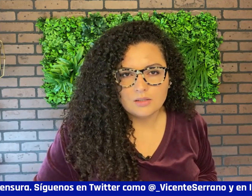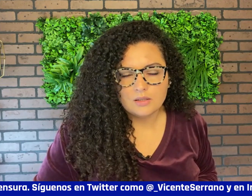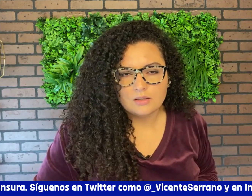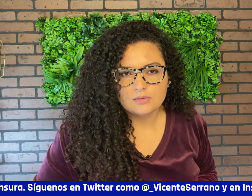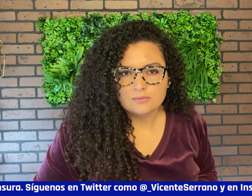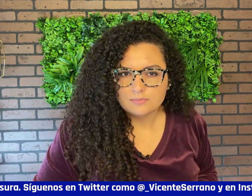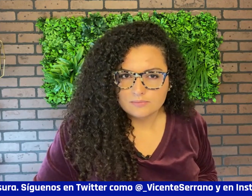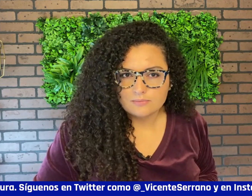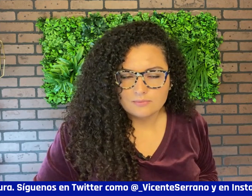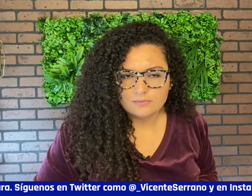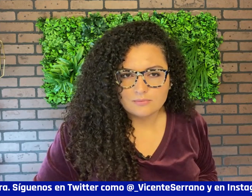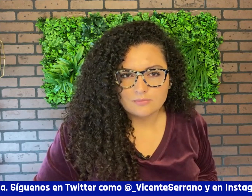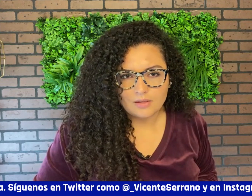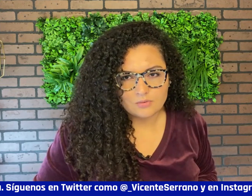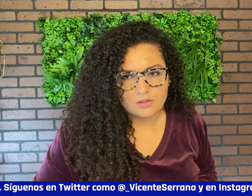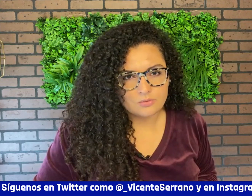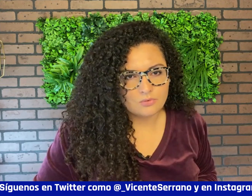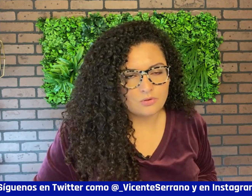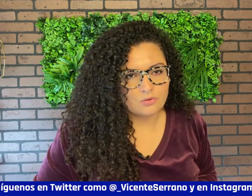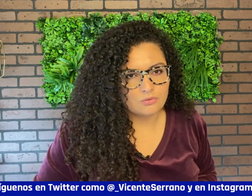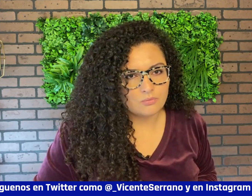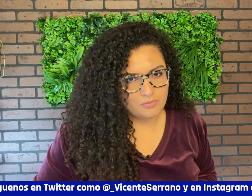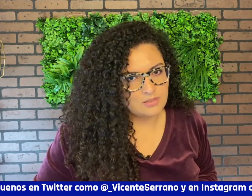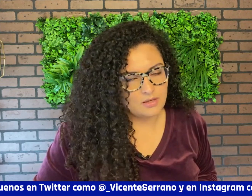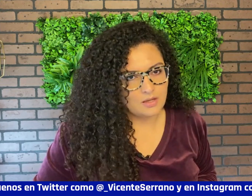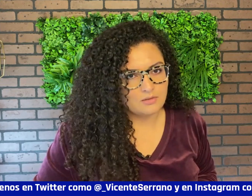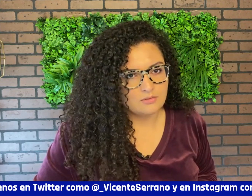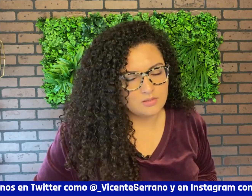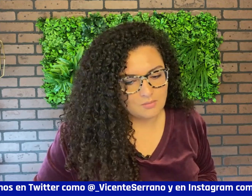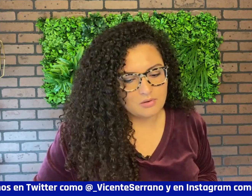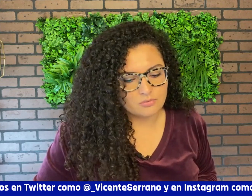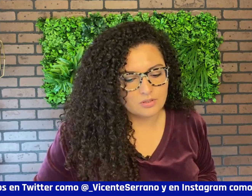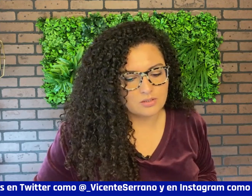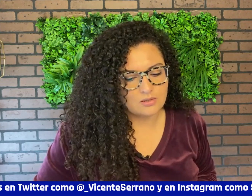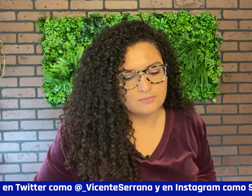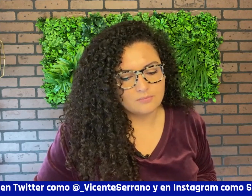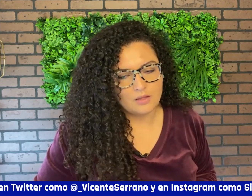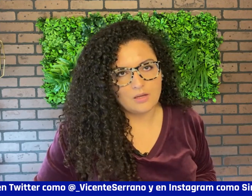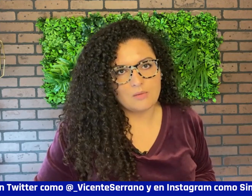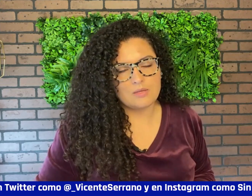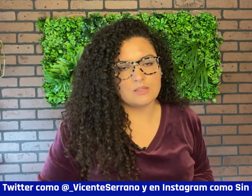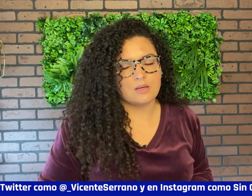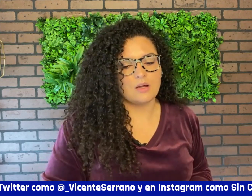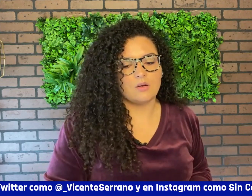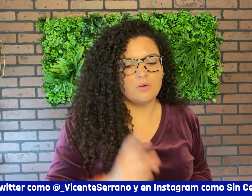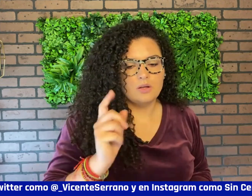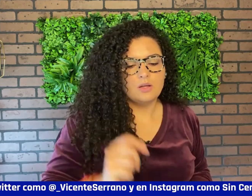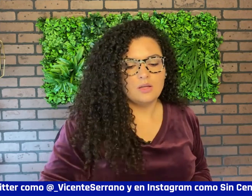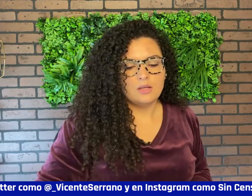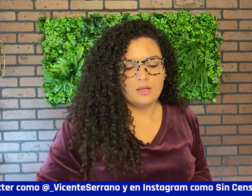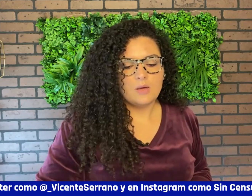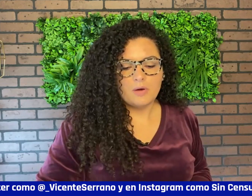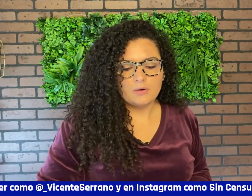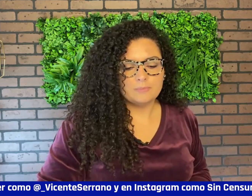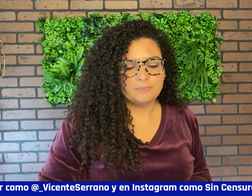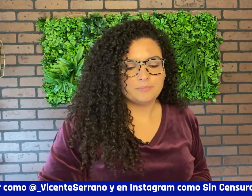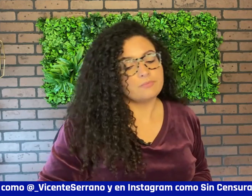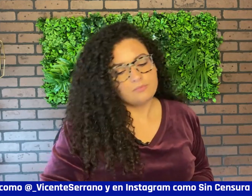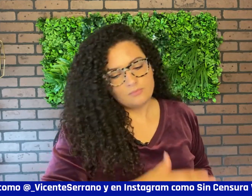edad. Es un asunto más allá. Se llama justicia. Ahí nada más les encargo. Y bueno,